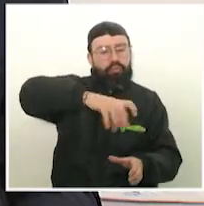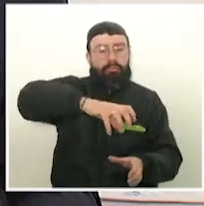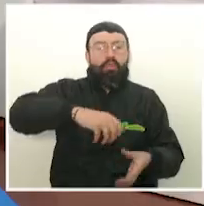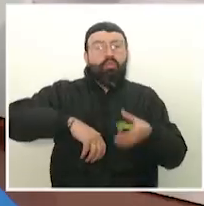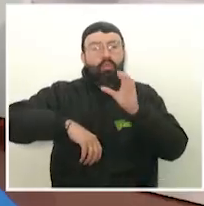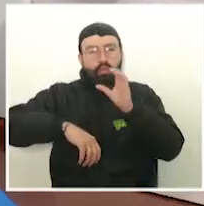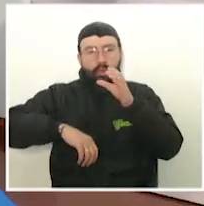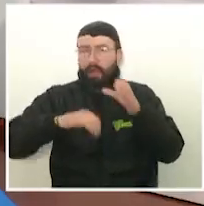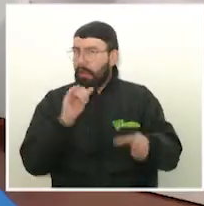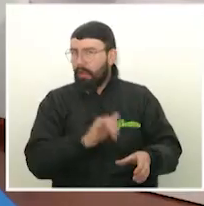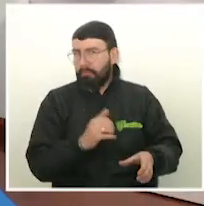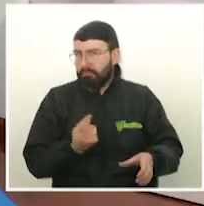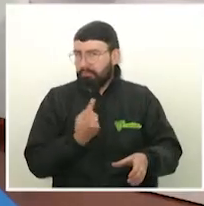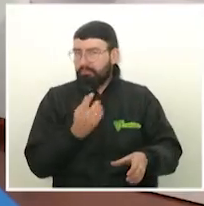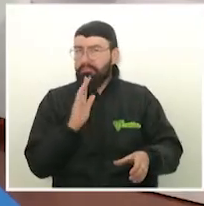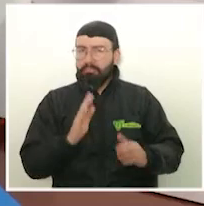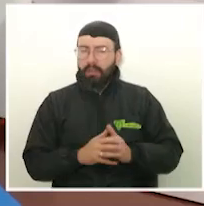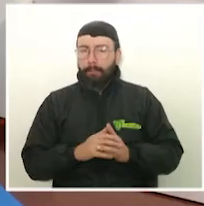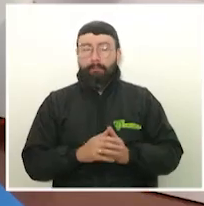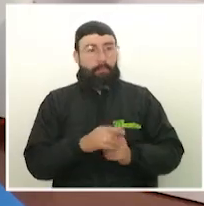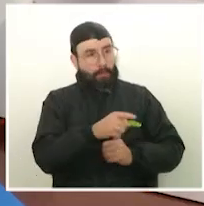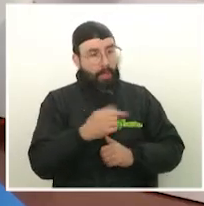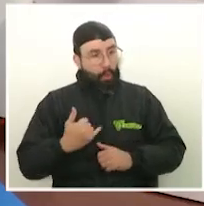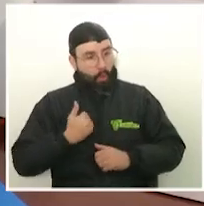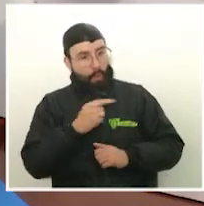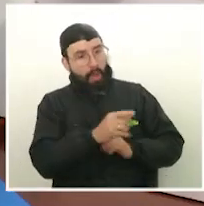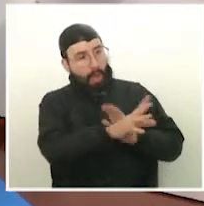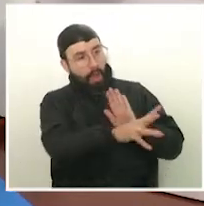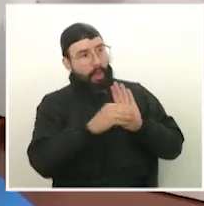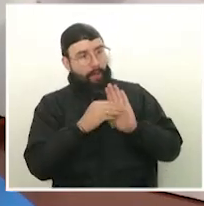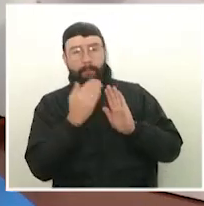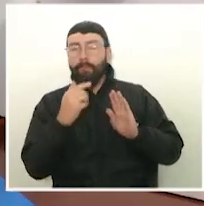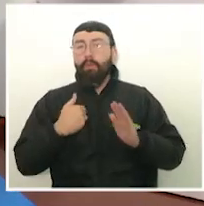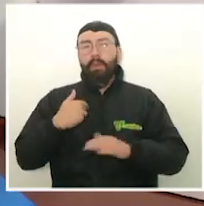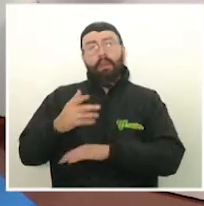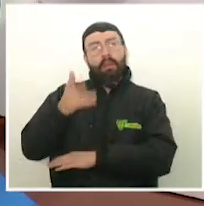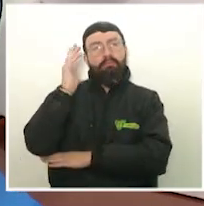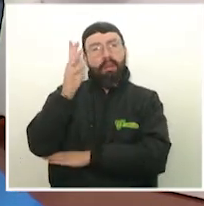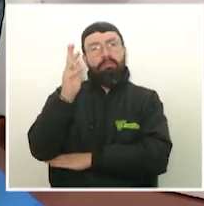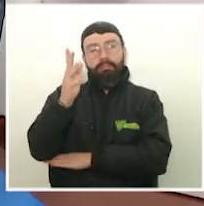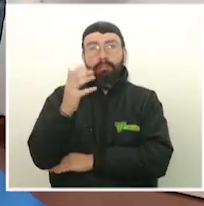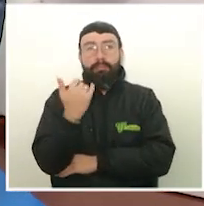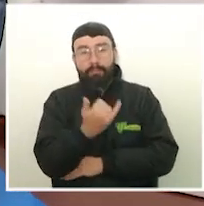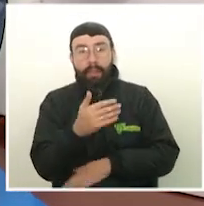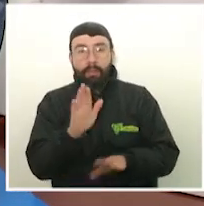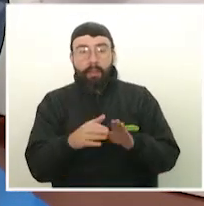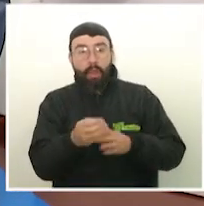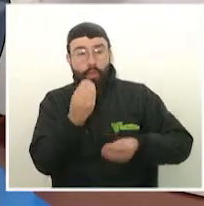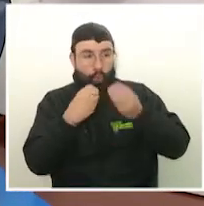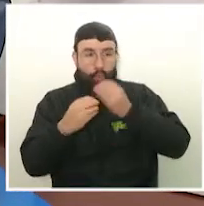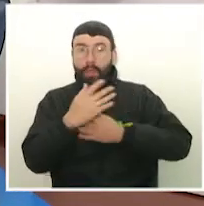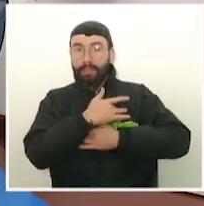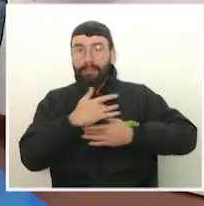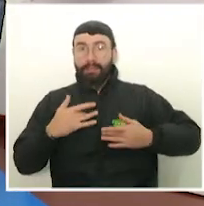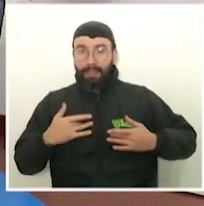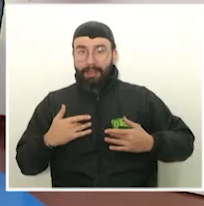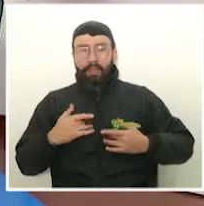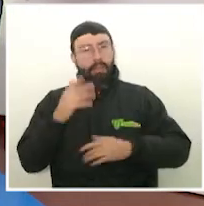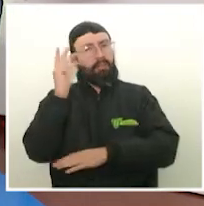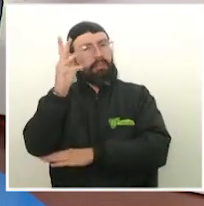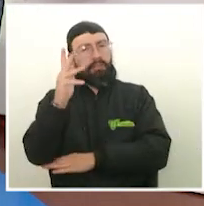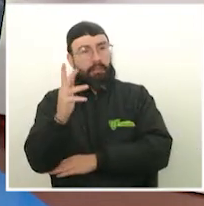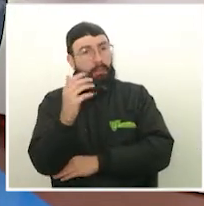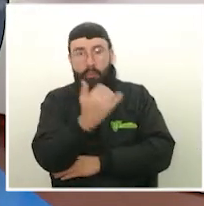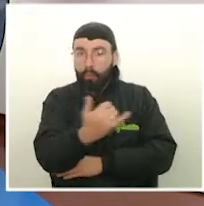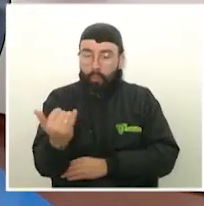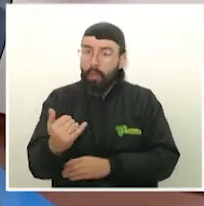juventud. Cada vez más jóvenes, yo voy a veces a dictar conferencias sobre alimentación sana y estoy viendo que están yendo